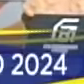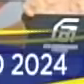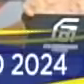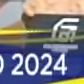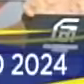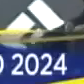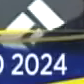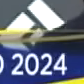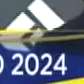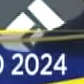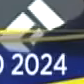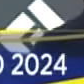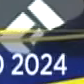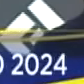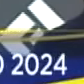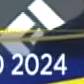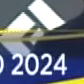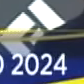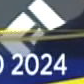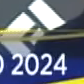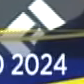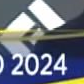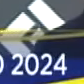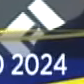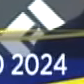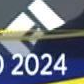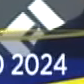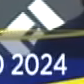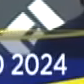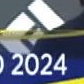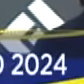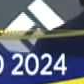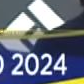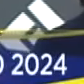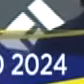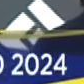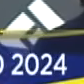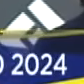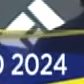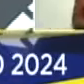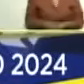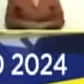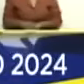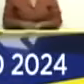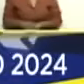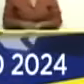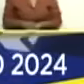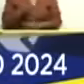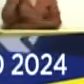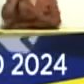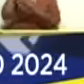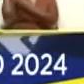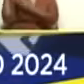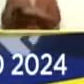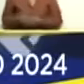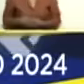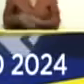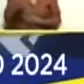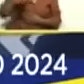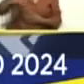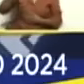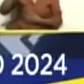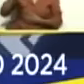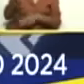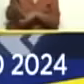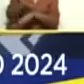¿verdad? Delcy, por allá por Qatar, una hora fresca en Qatar, en